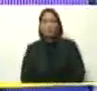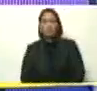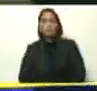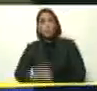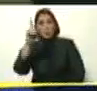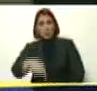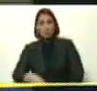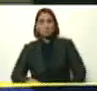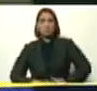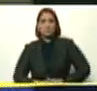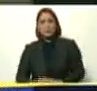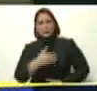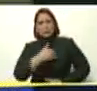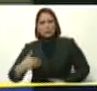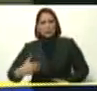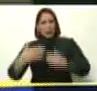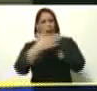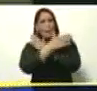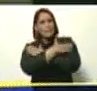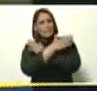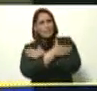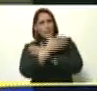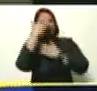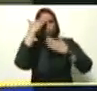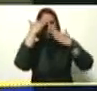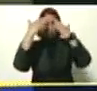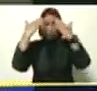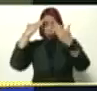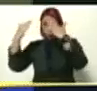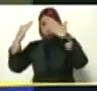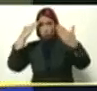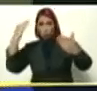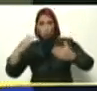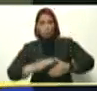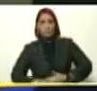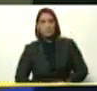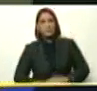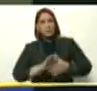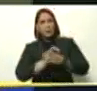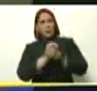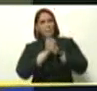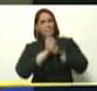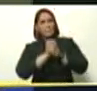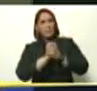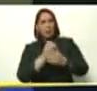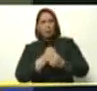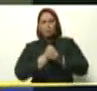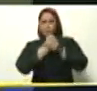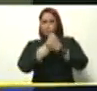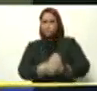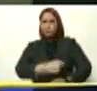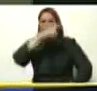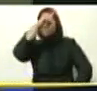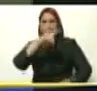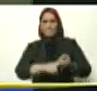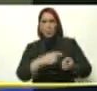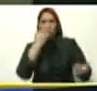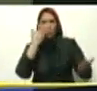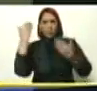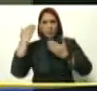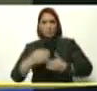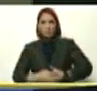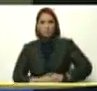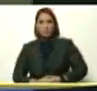También quiero darle un abrazo y un saludo a su amada esposa, la primera combatiente de